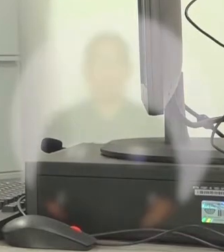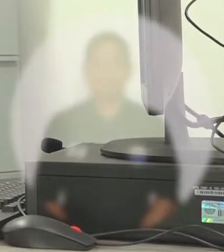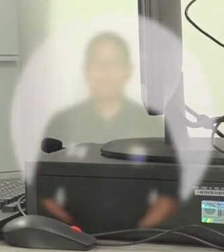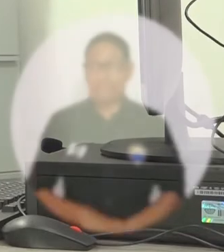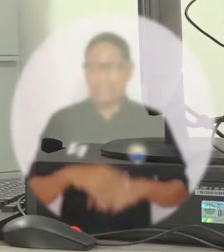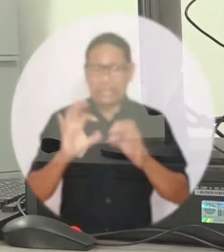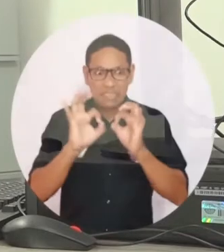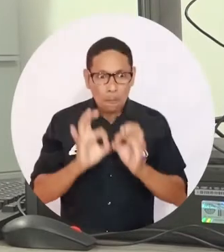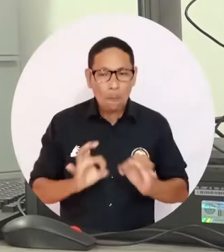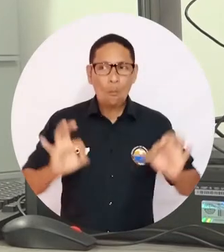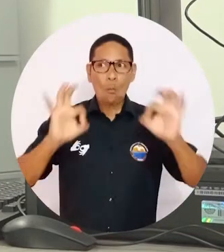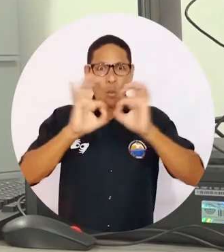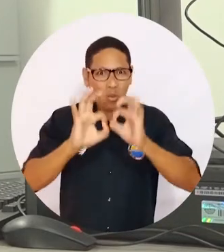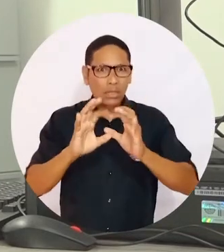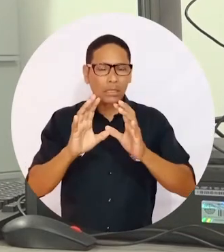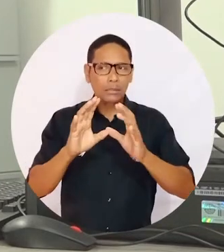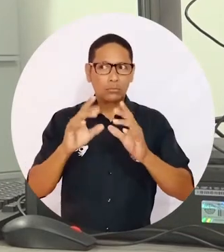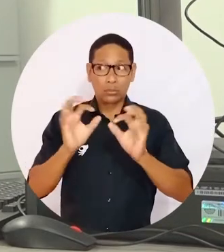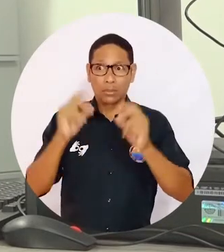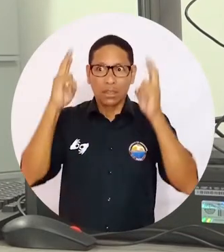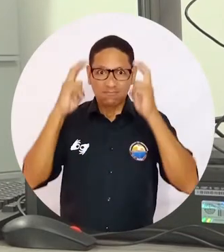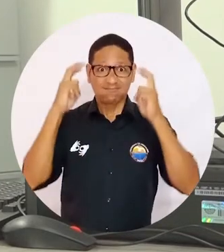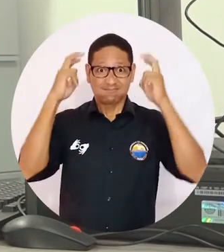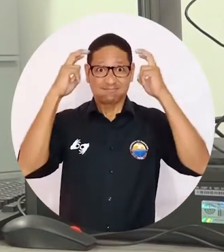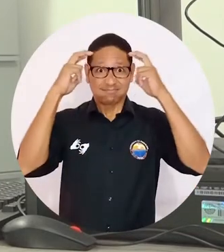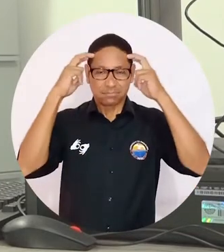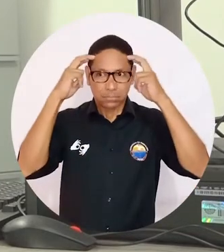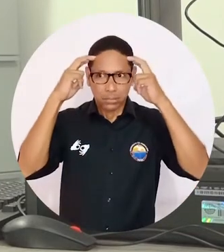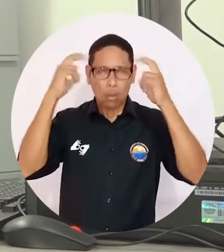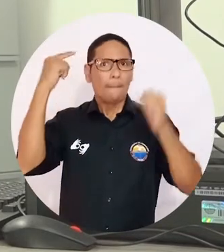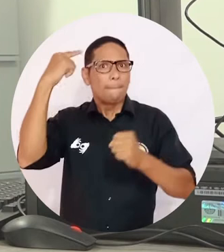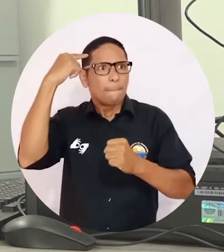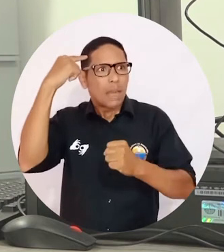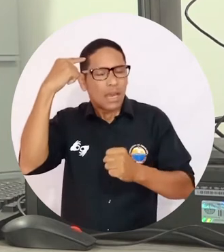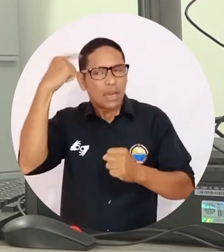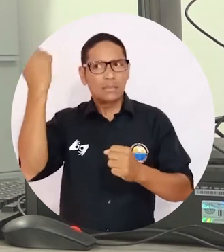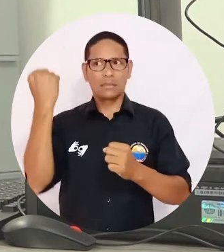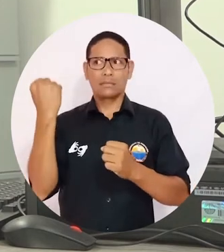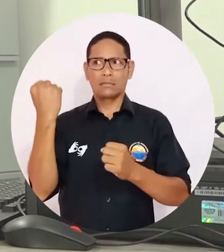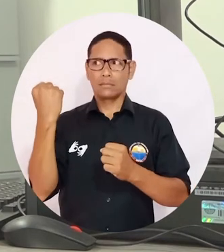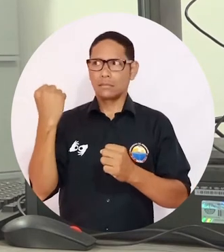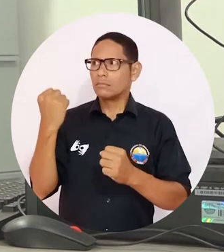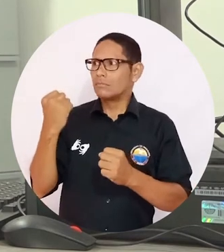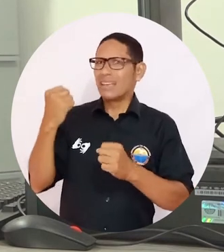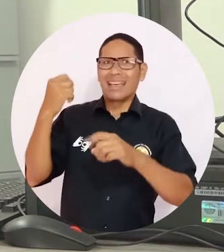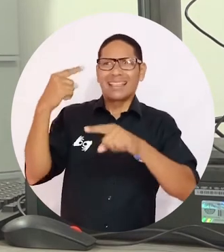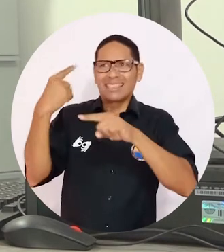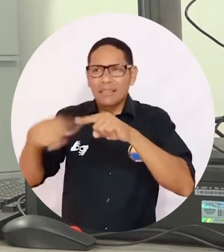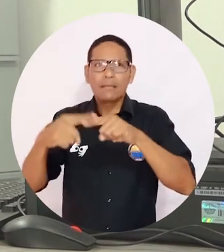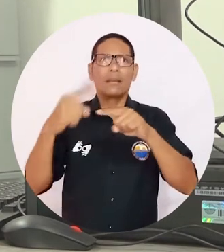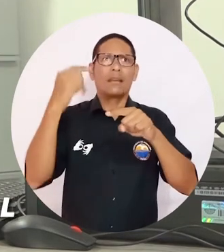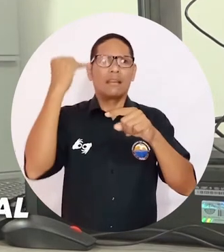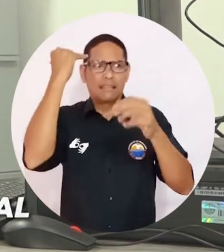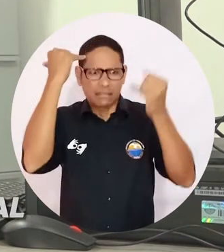Es importante tener en cuenta que hay una respuesta en lo cognitivo, quiere decir, a nivel de pensamiento, es probable que